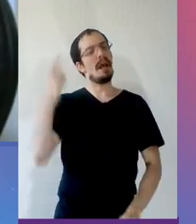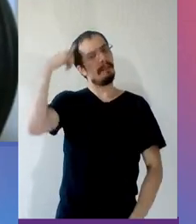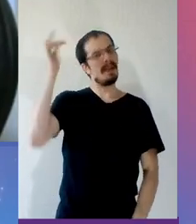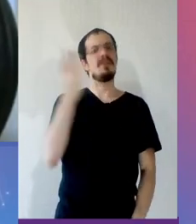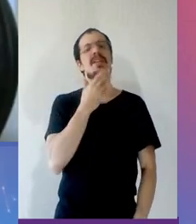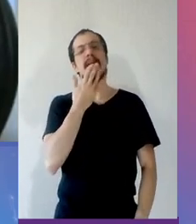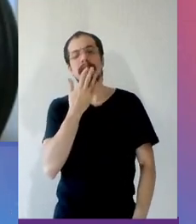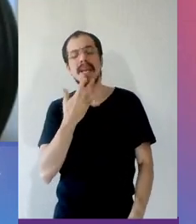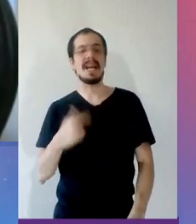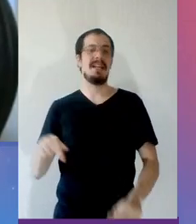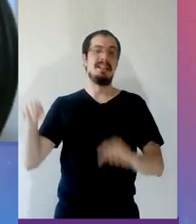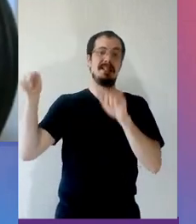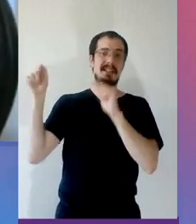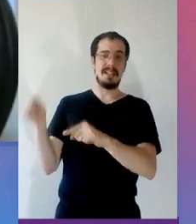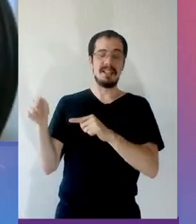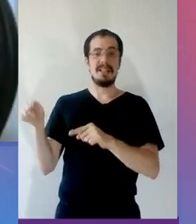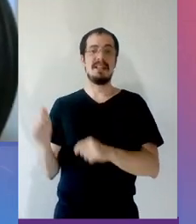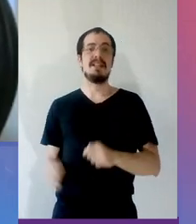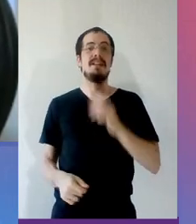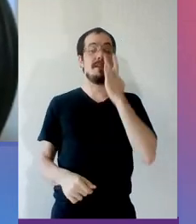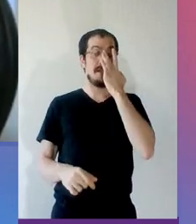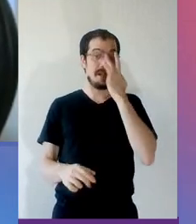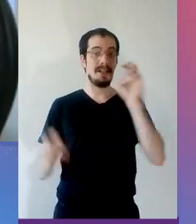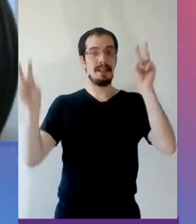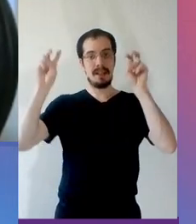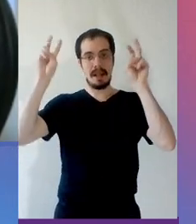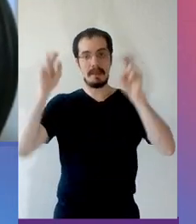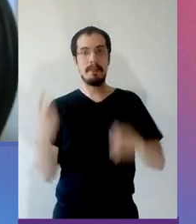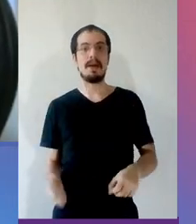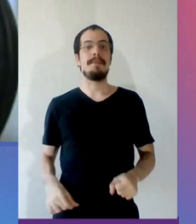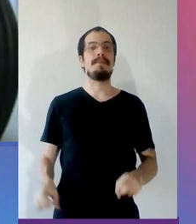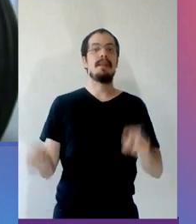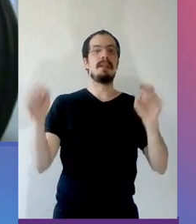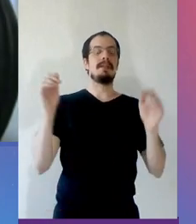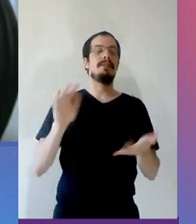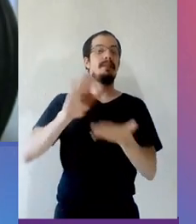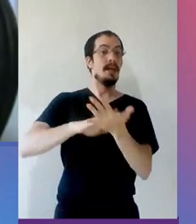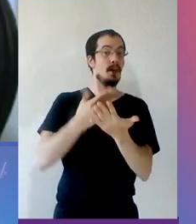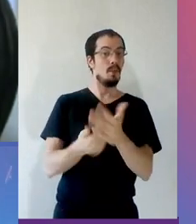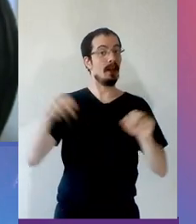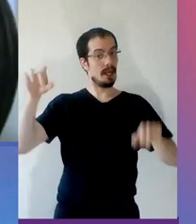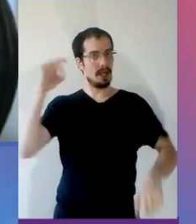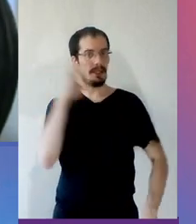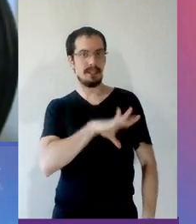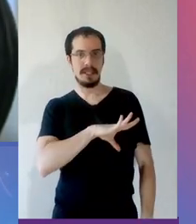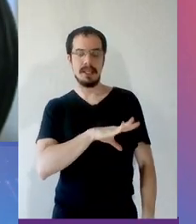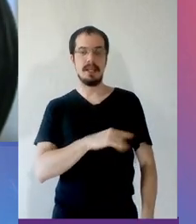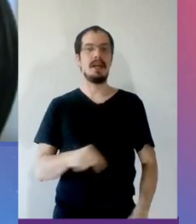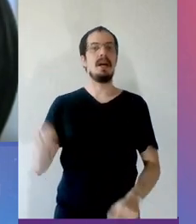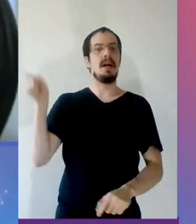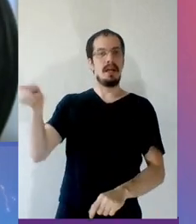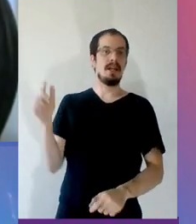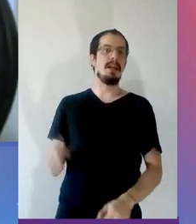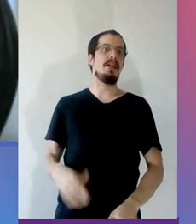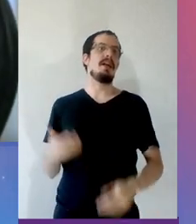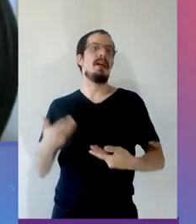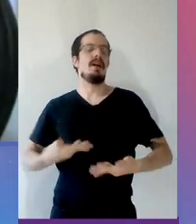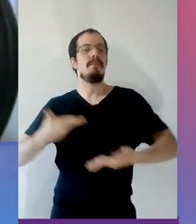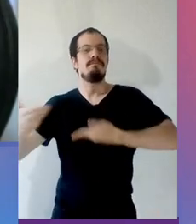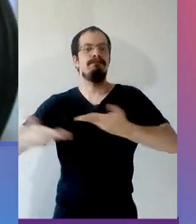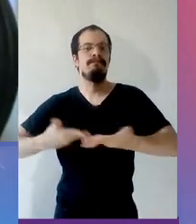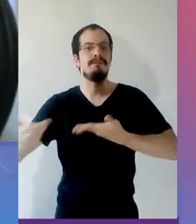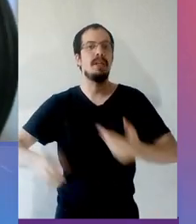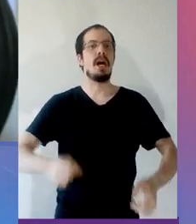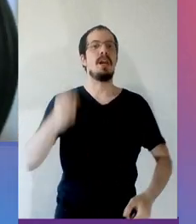sistemas de salud, el sistema de salud chileno que atiende el público, que atiende al 80% de los niños y niñas de Chile, que atiende